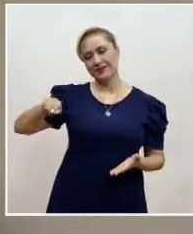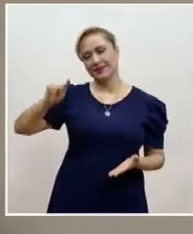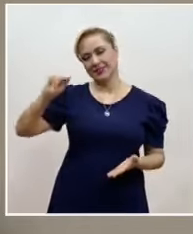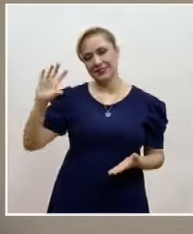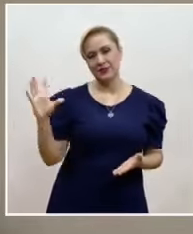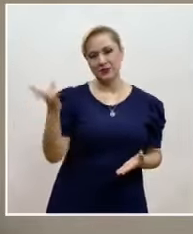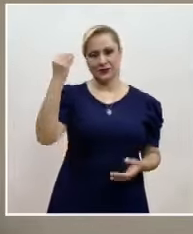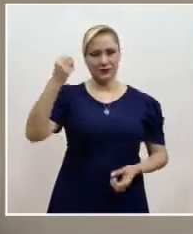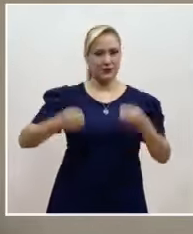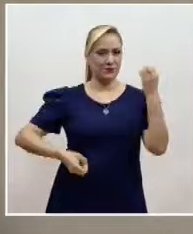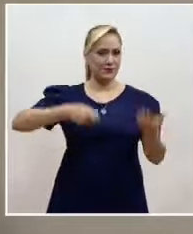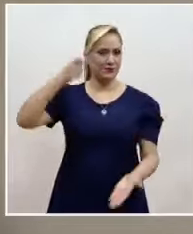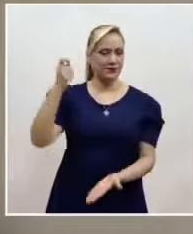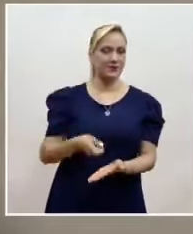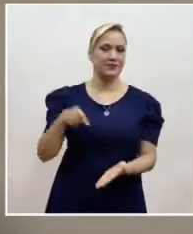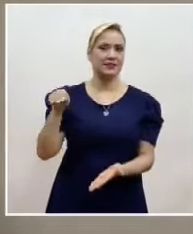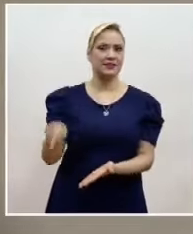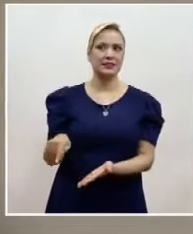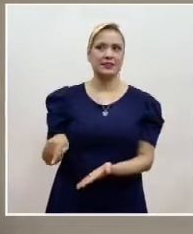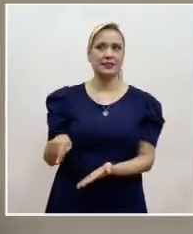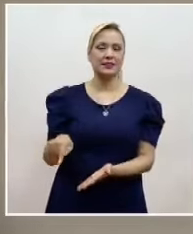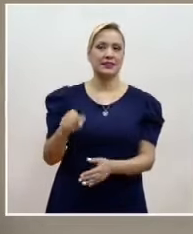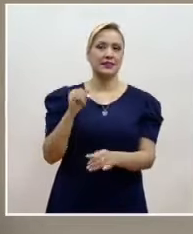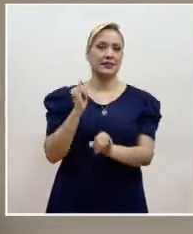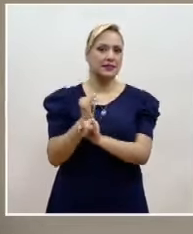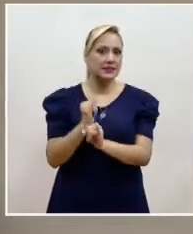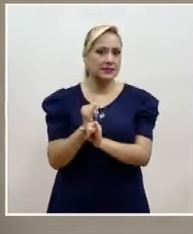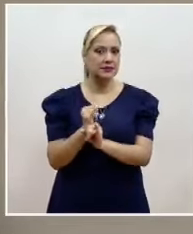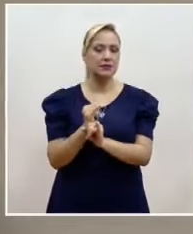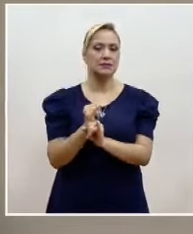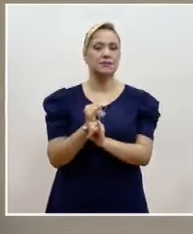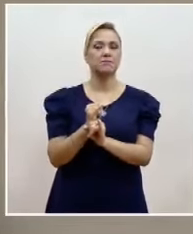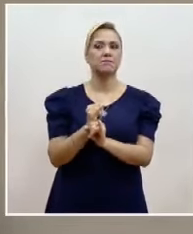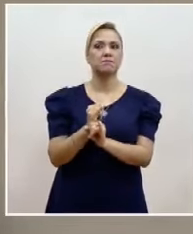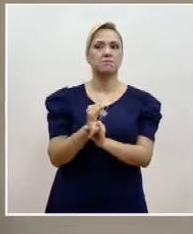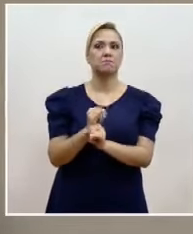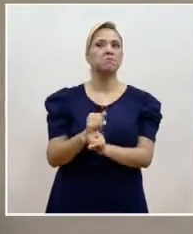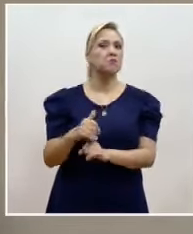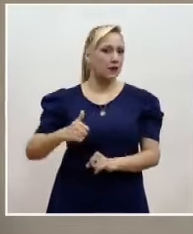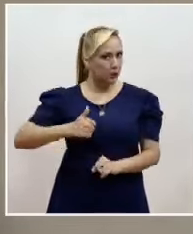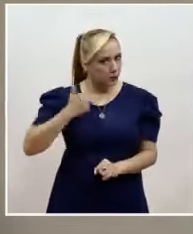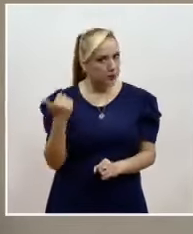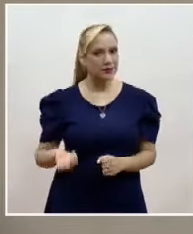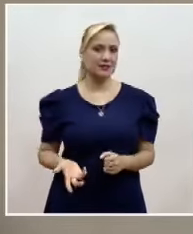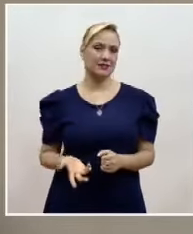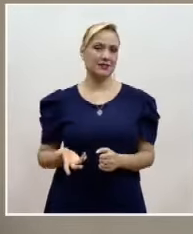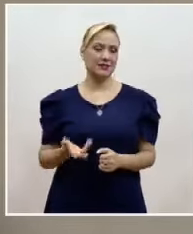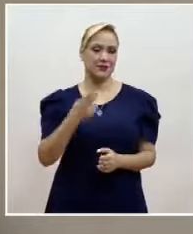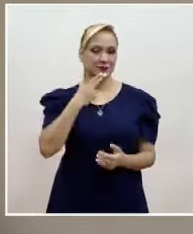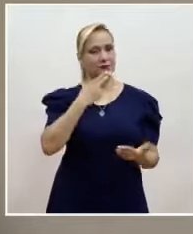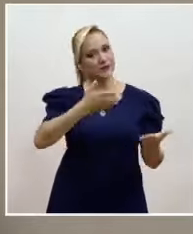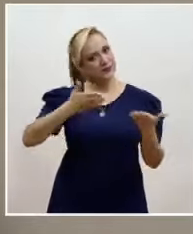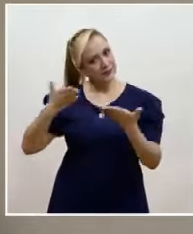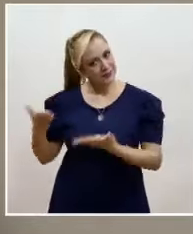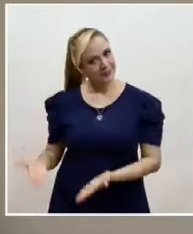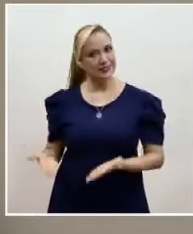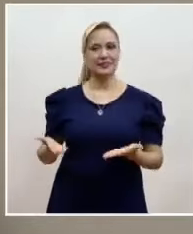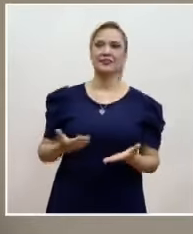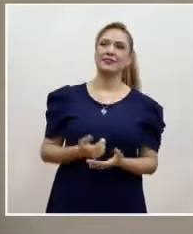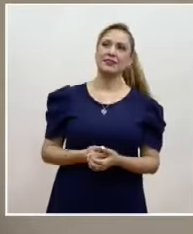general legal tech, o sea, la tecnología para el derecho, debe aprovechémosla, o sea, aprovechémosla como